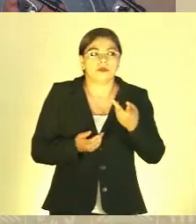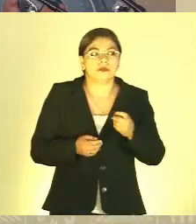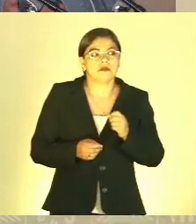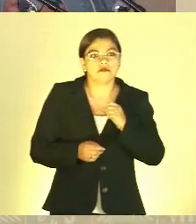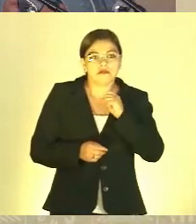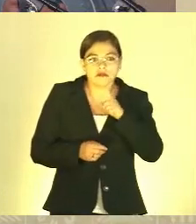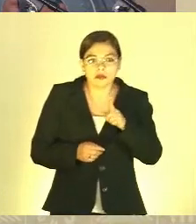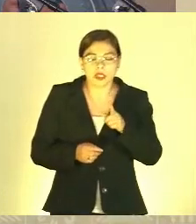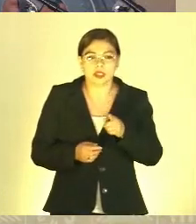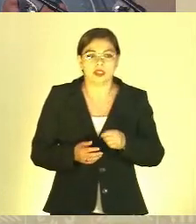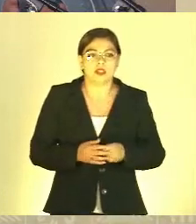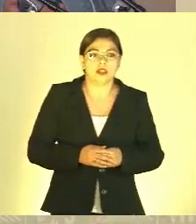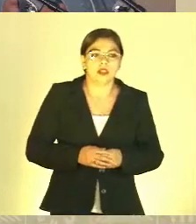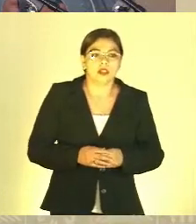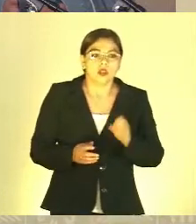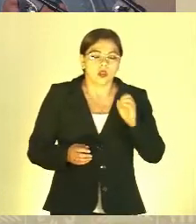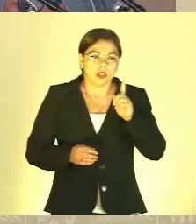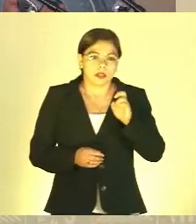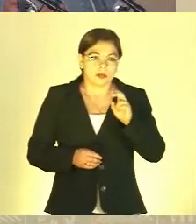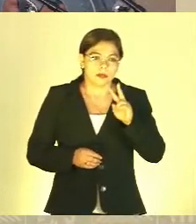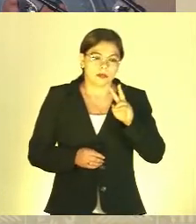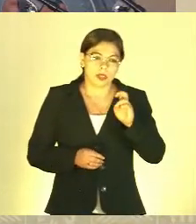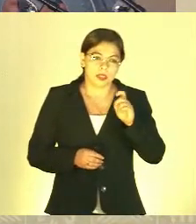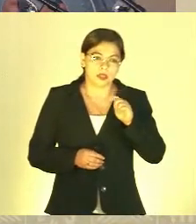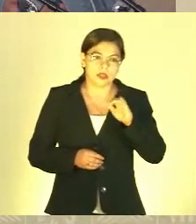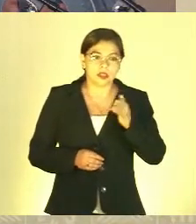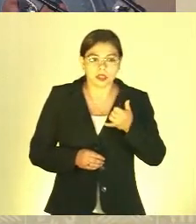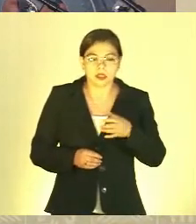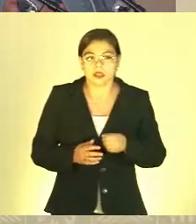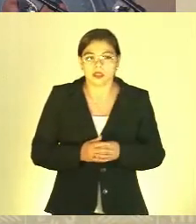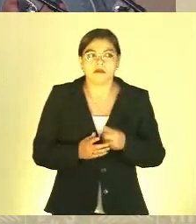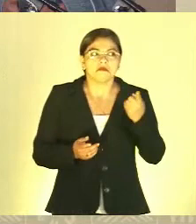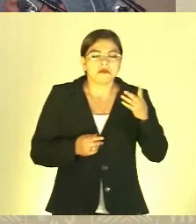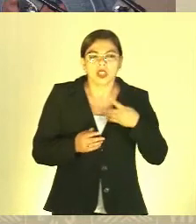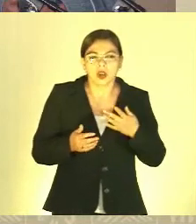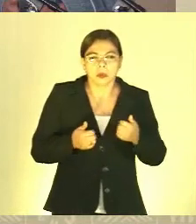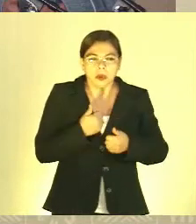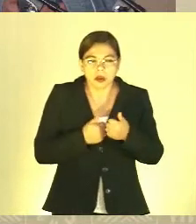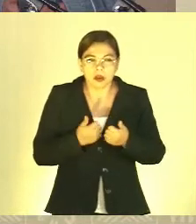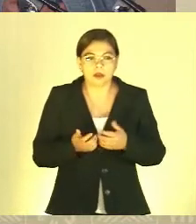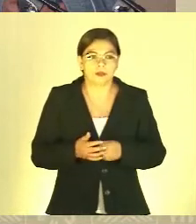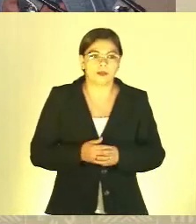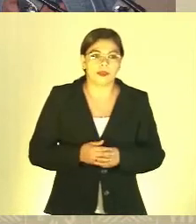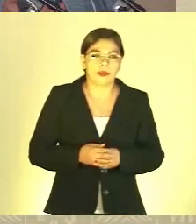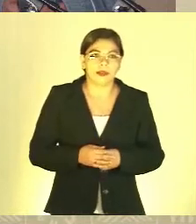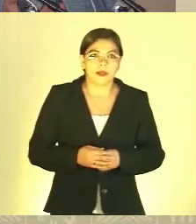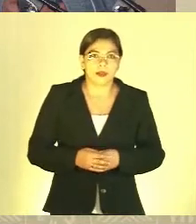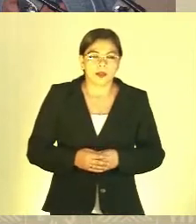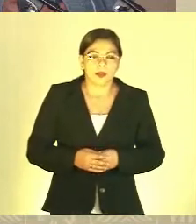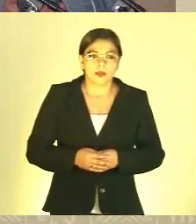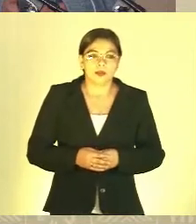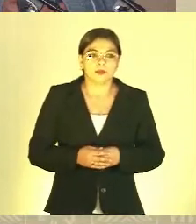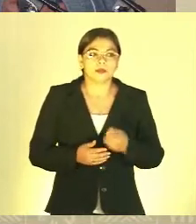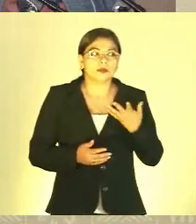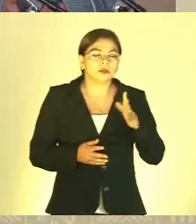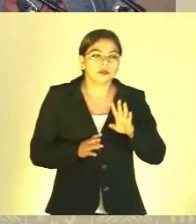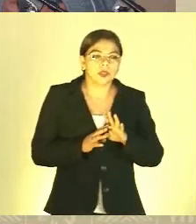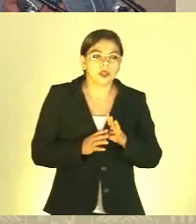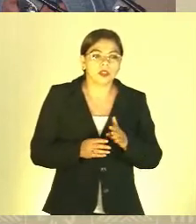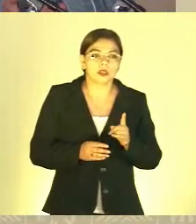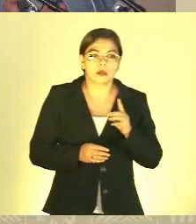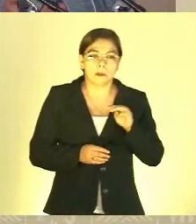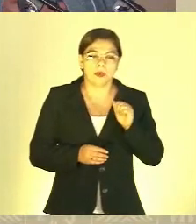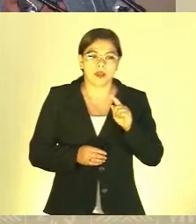laboratorio electrónico Olivetti, que entonces competía con IBM, el atentado a